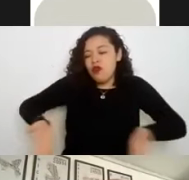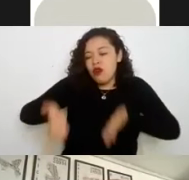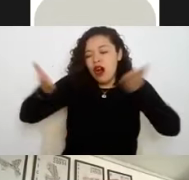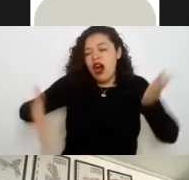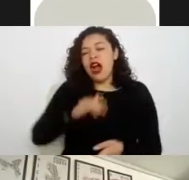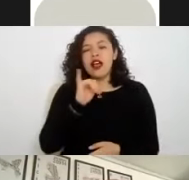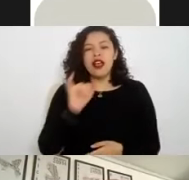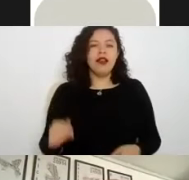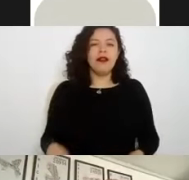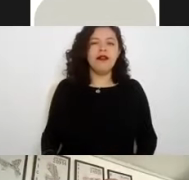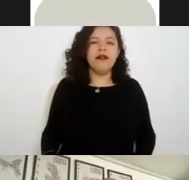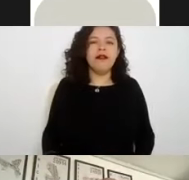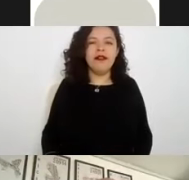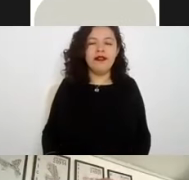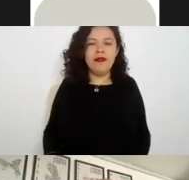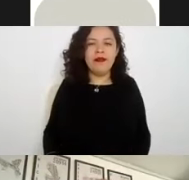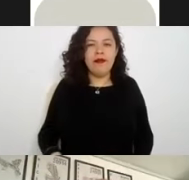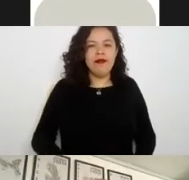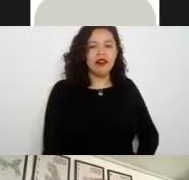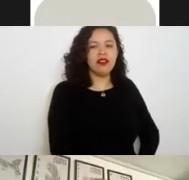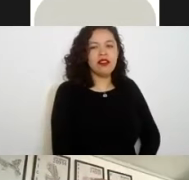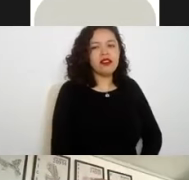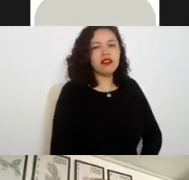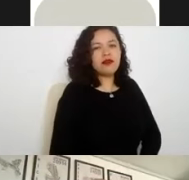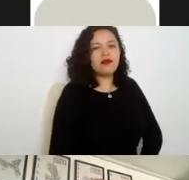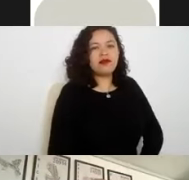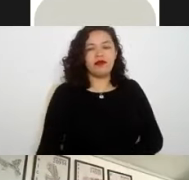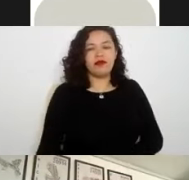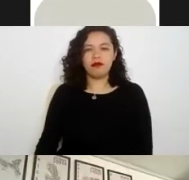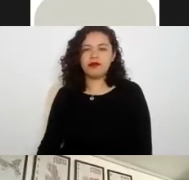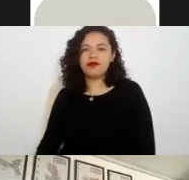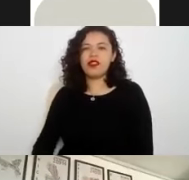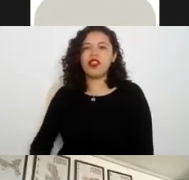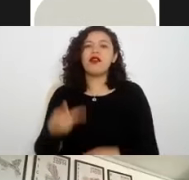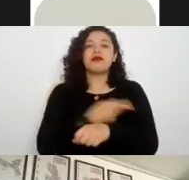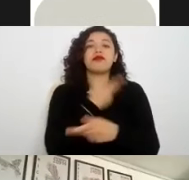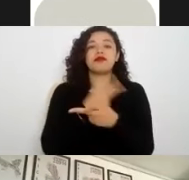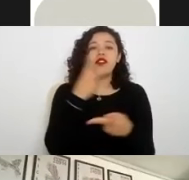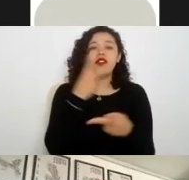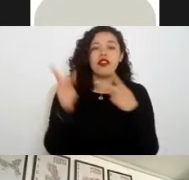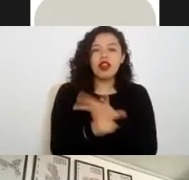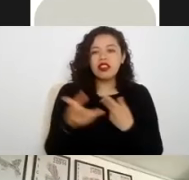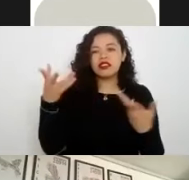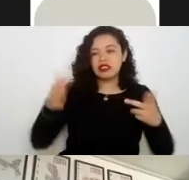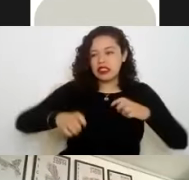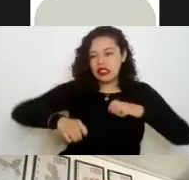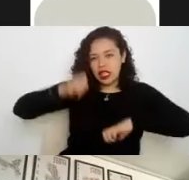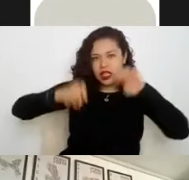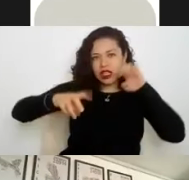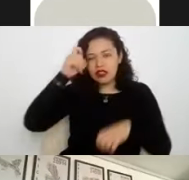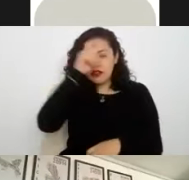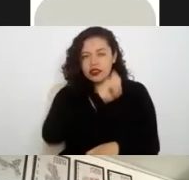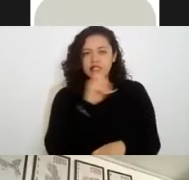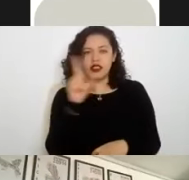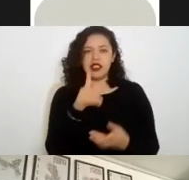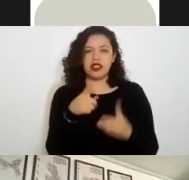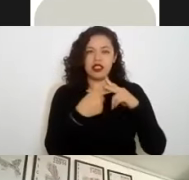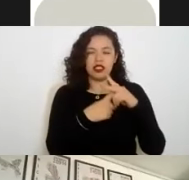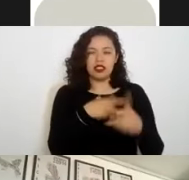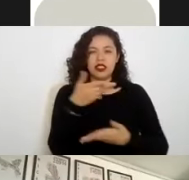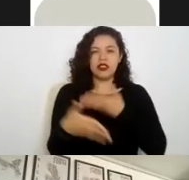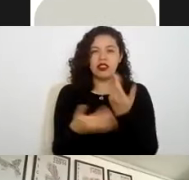pasa? Estás en prepa, estás en una edad difícil, estás puberto y es cuando te empiezan a meter el servicio social.